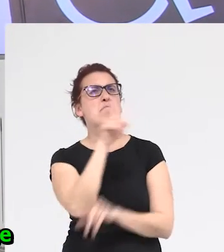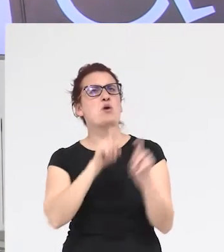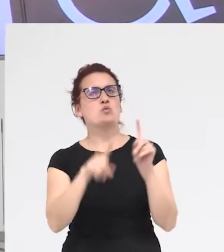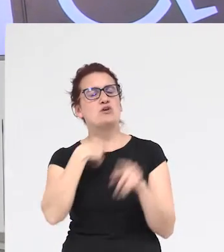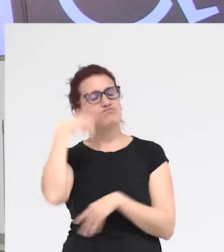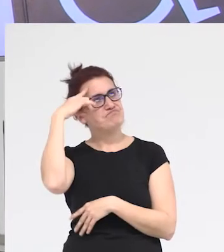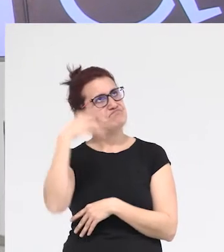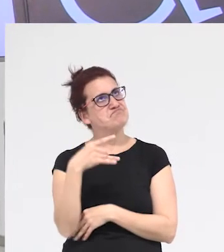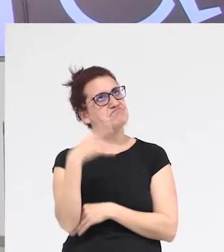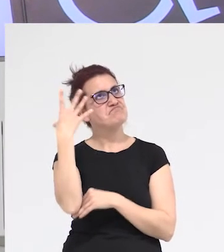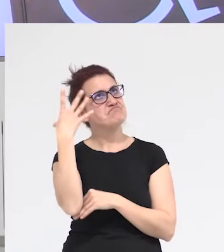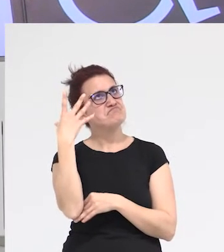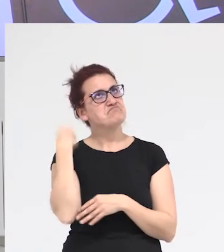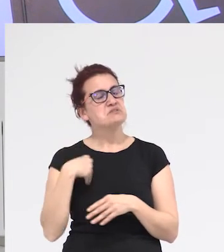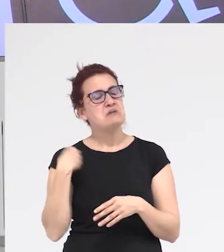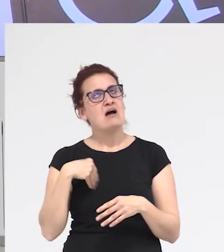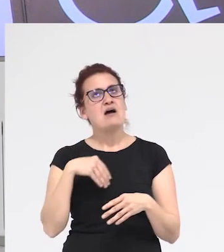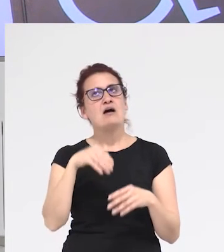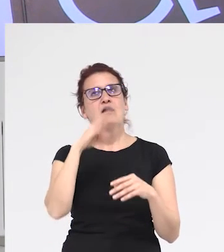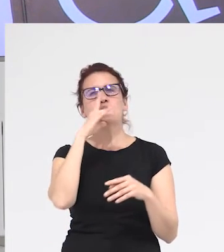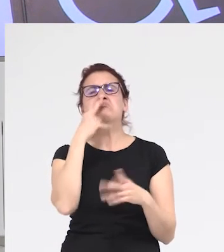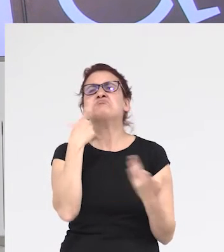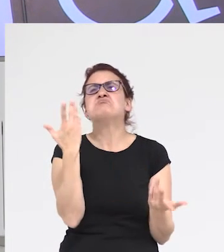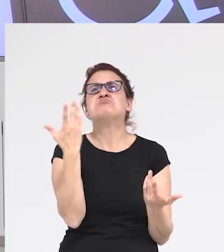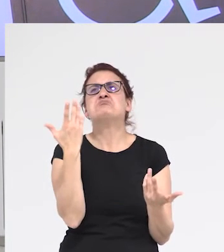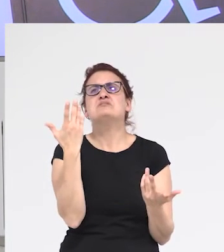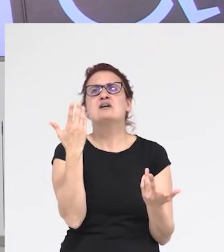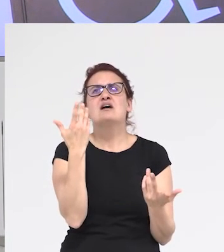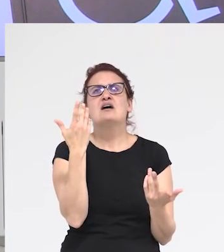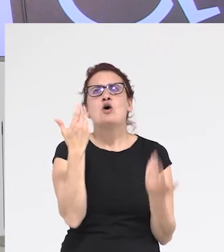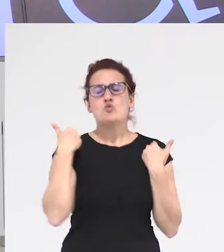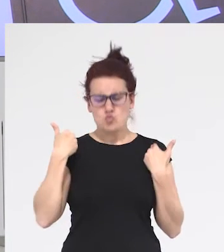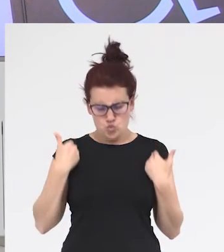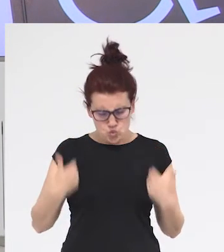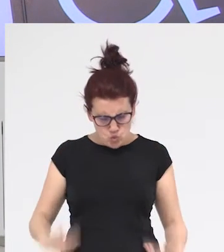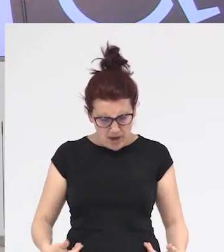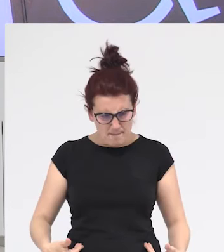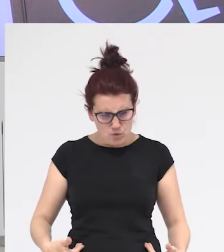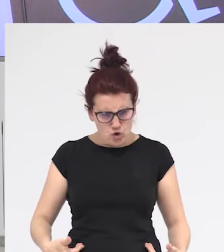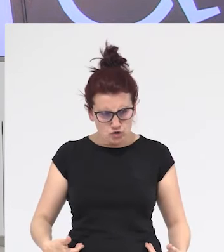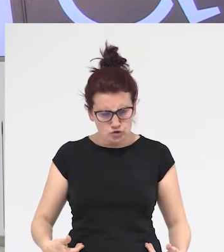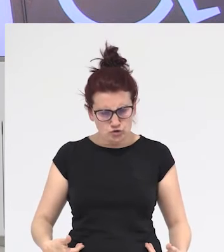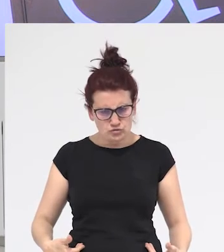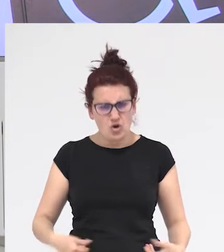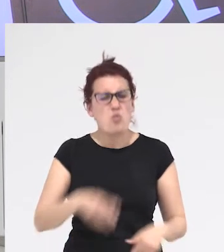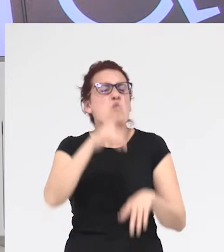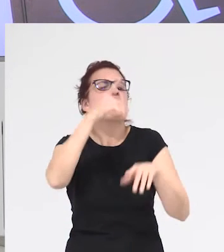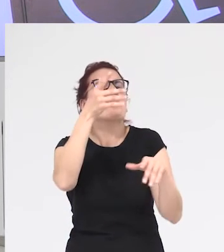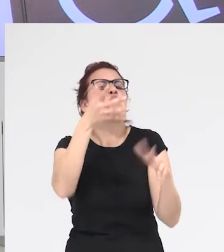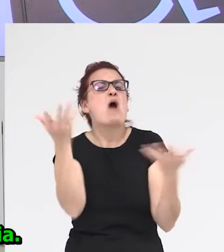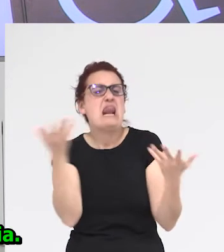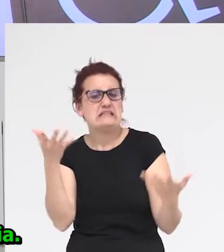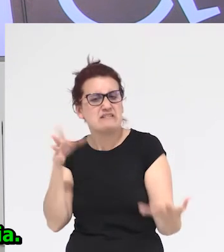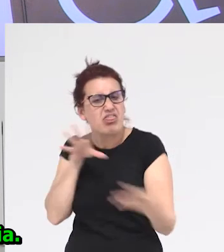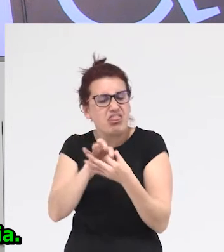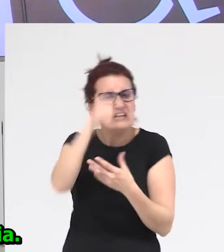surge es la de, bueno, ¿a qué género, a qué cuerpos le es aplicable el género también?